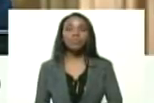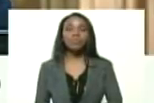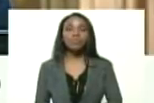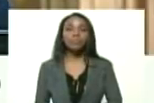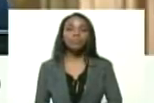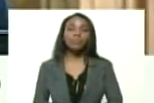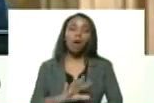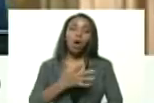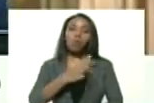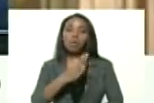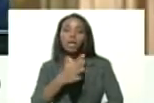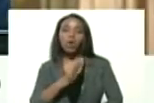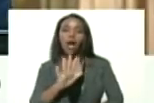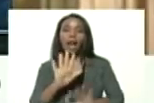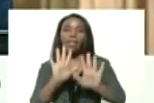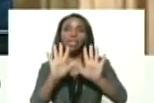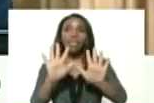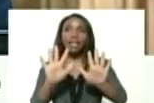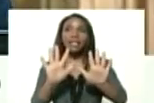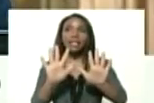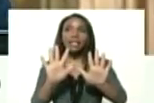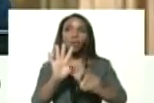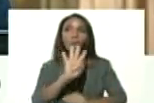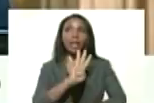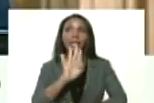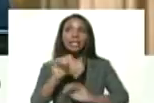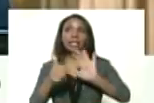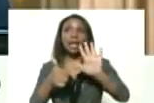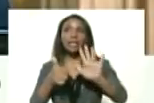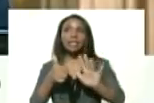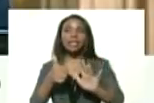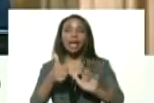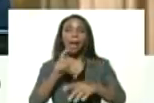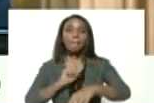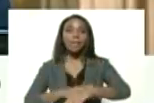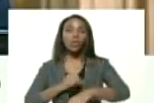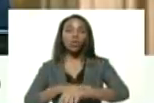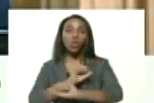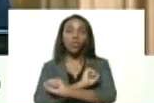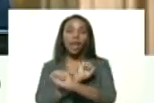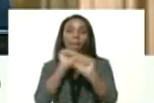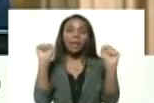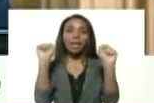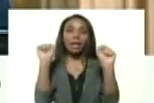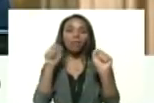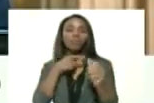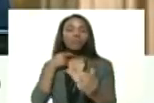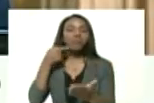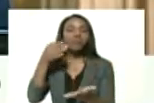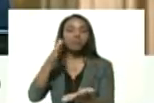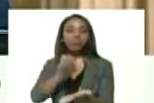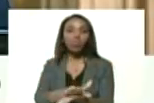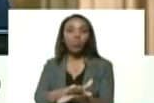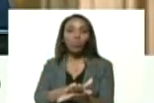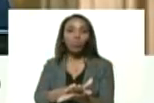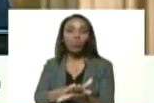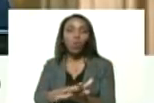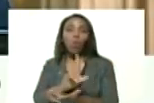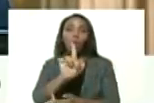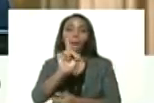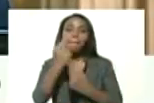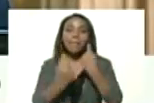a las 10 y 46 minutos de la mañana falleció un